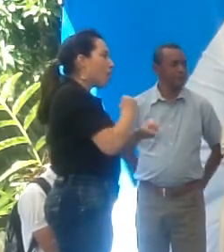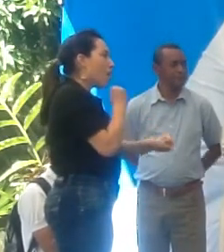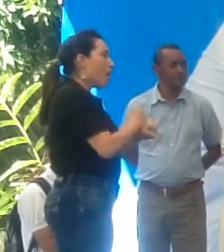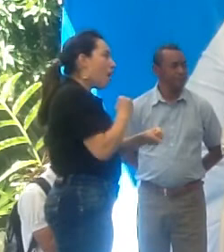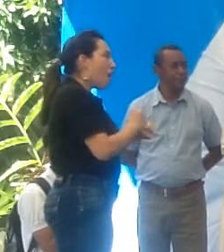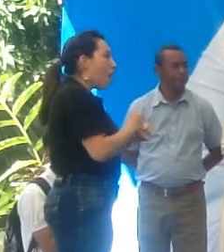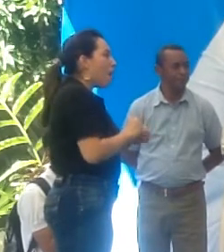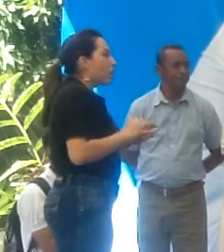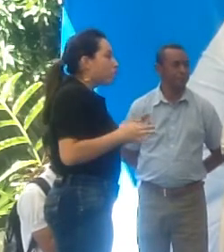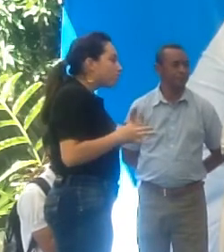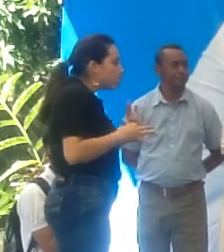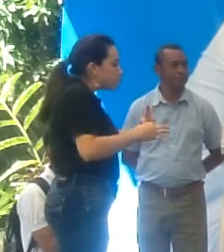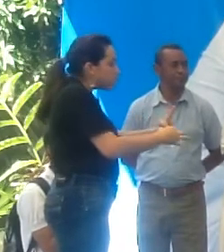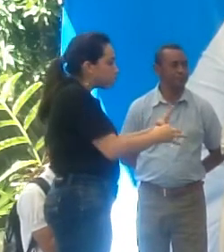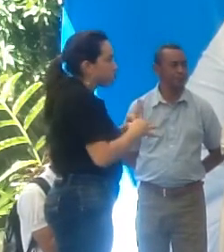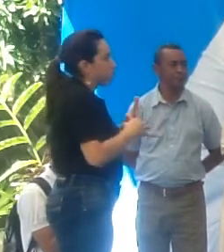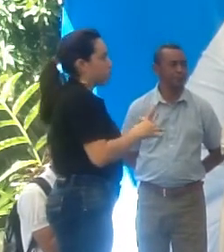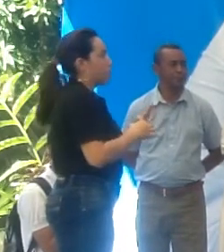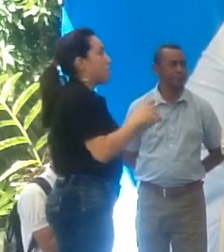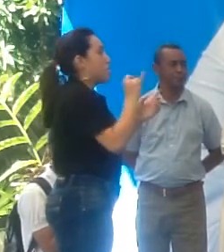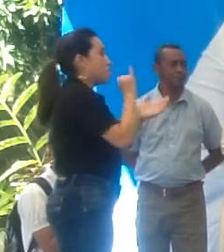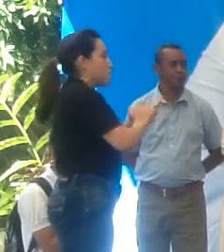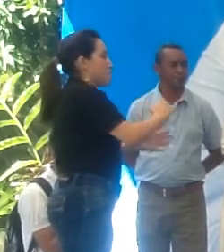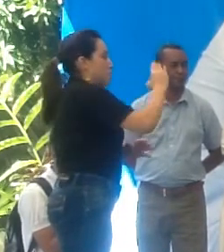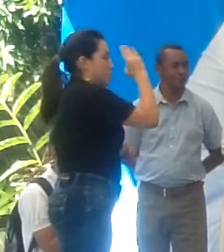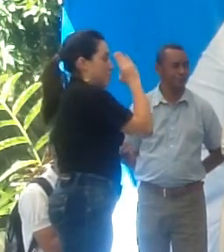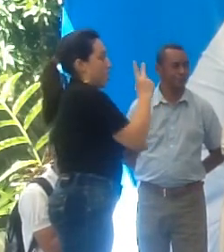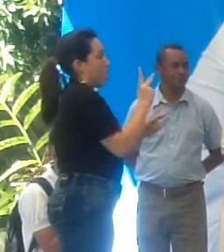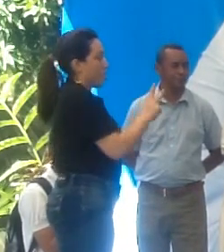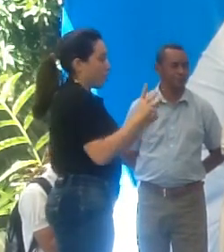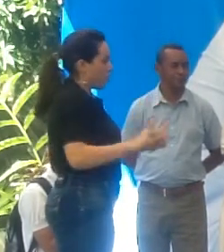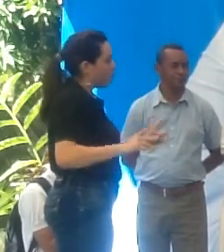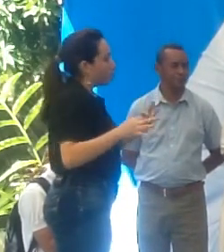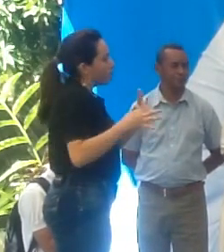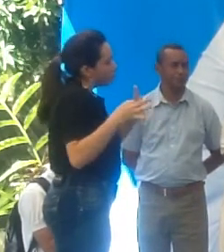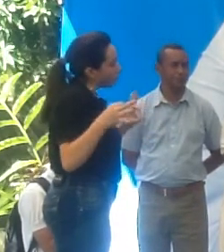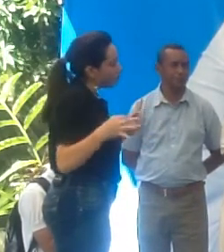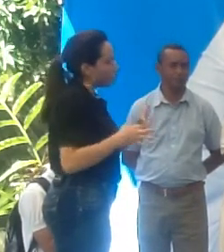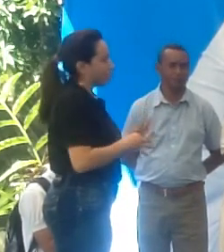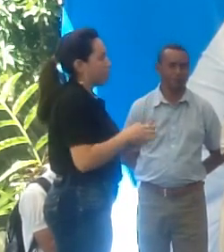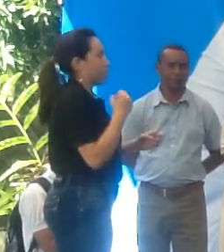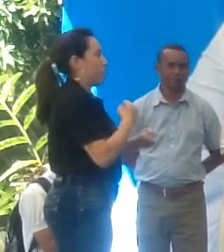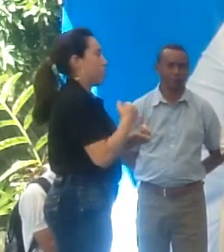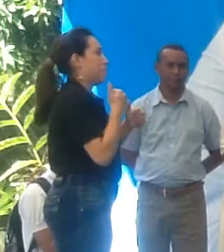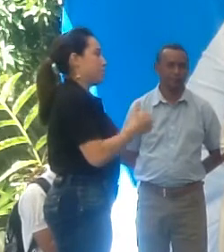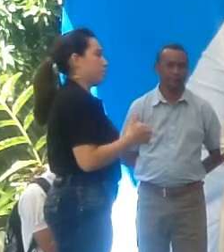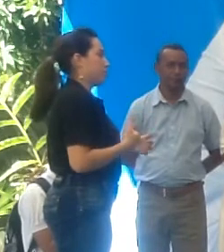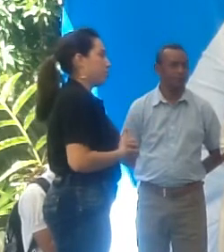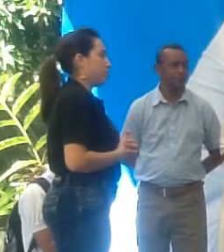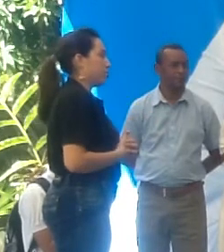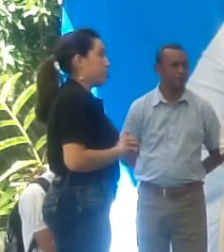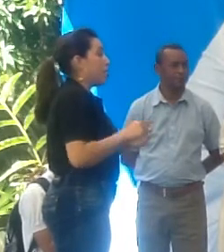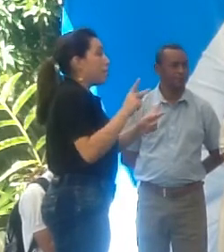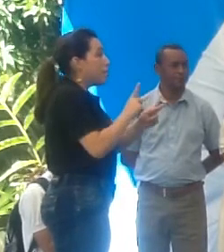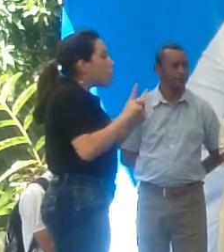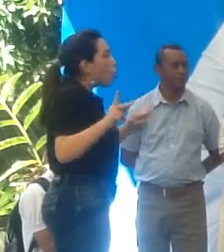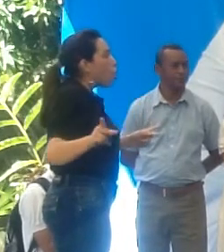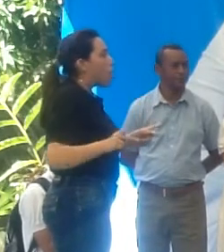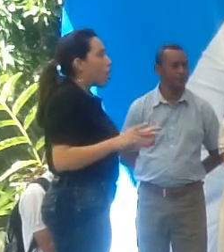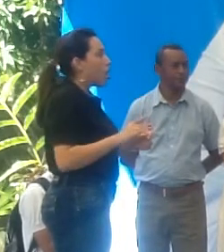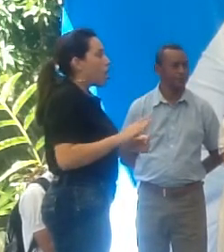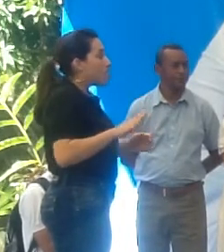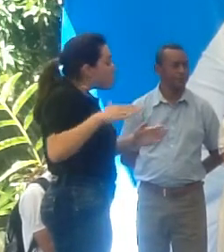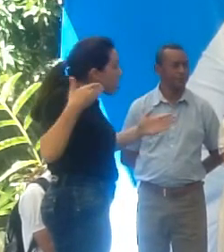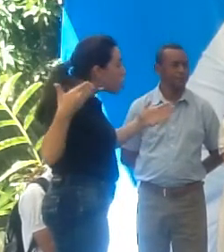entre los ciudadanos y las instituciones públicas. Es fundamental que los ciudadanos denuncien sin